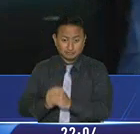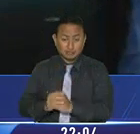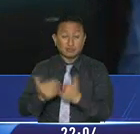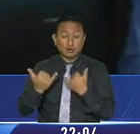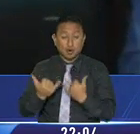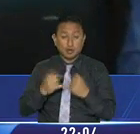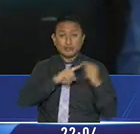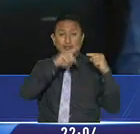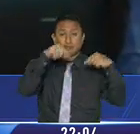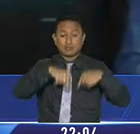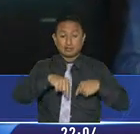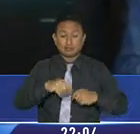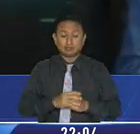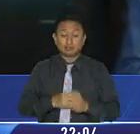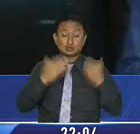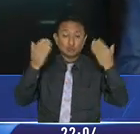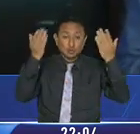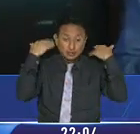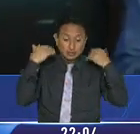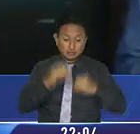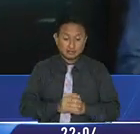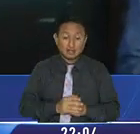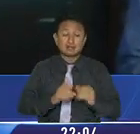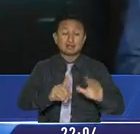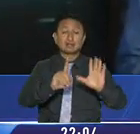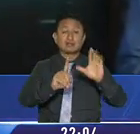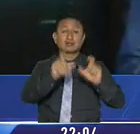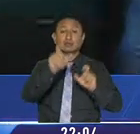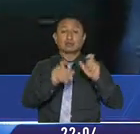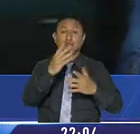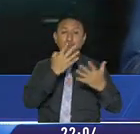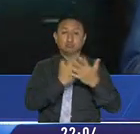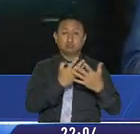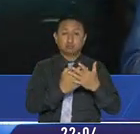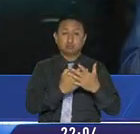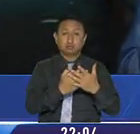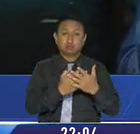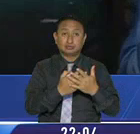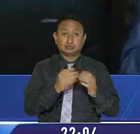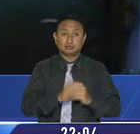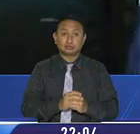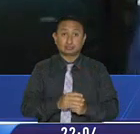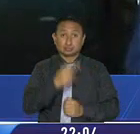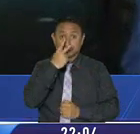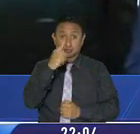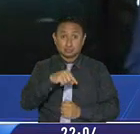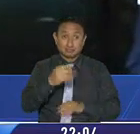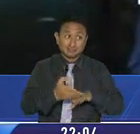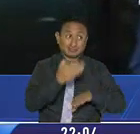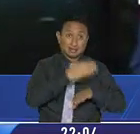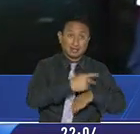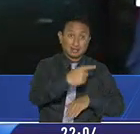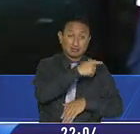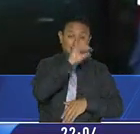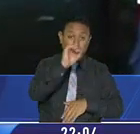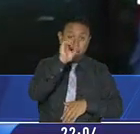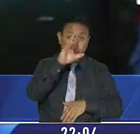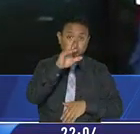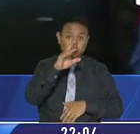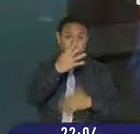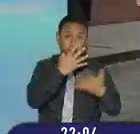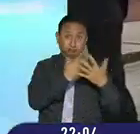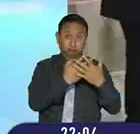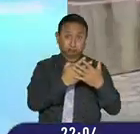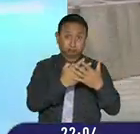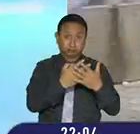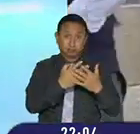llegaron hasta aquí, la ciudad de Guayaquil, 6 PPLs, de las imágenes que ustedes observaron hace pocos minutos de